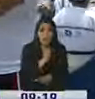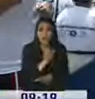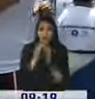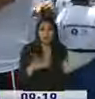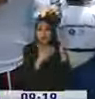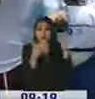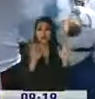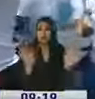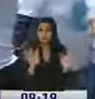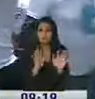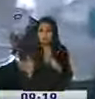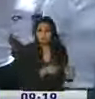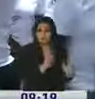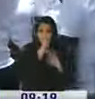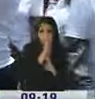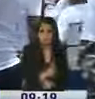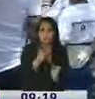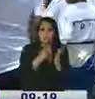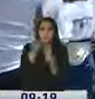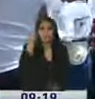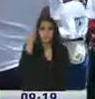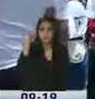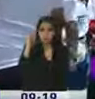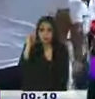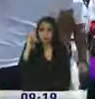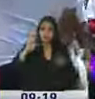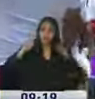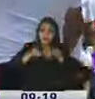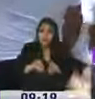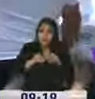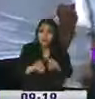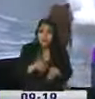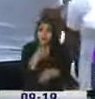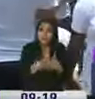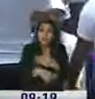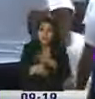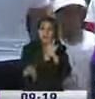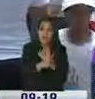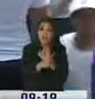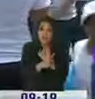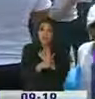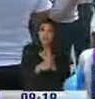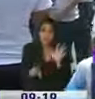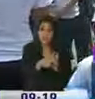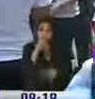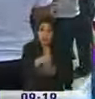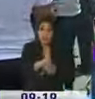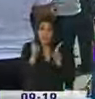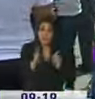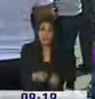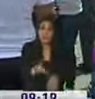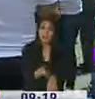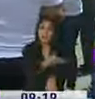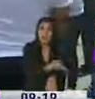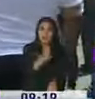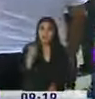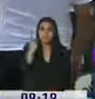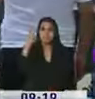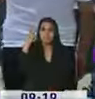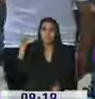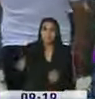que sí estamos diciendo es que si una idea va a ser implementada como política pública, tiene que ser consensuada con